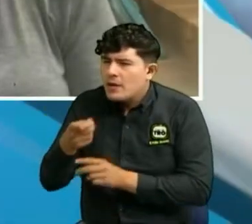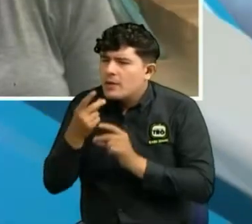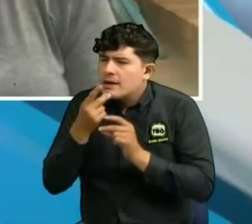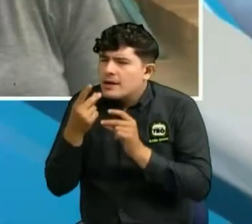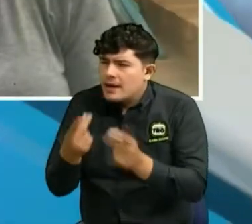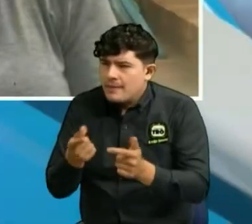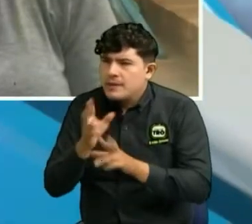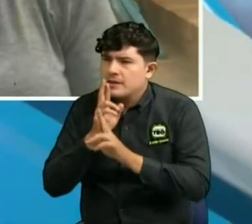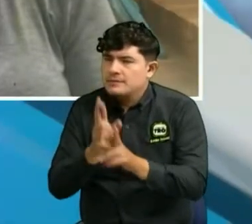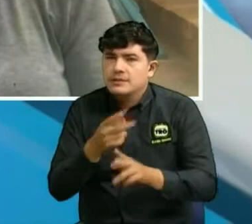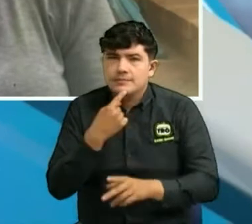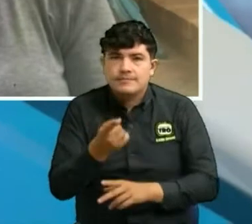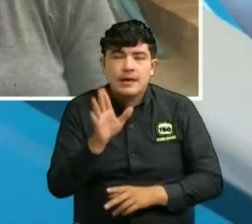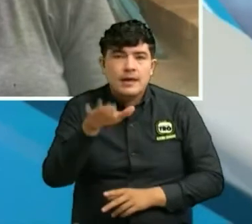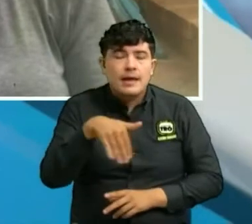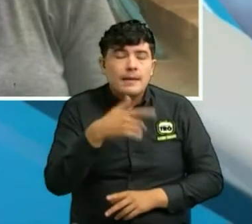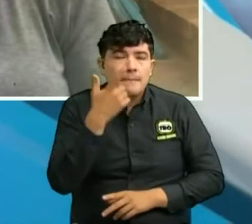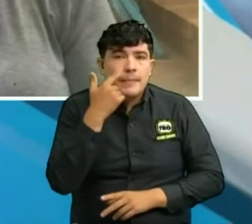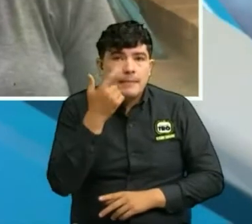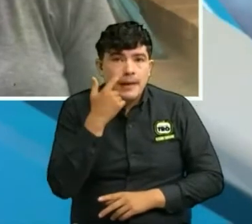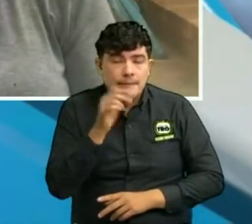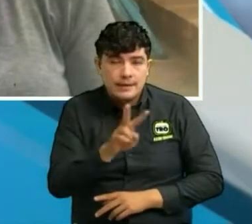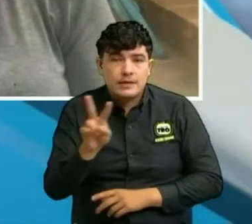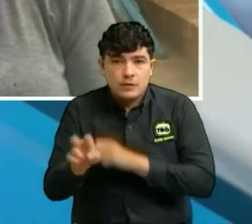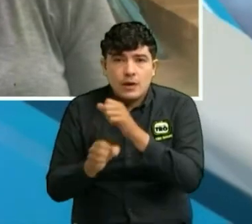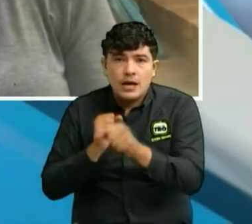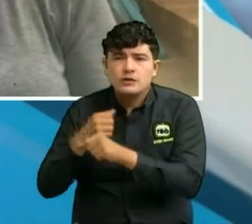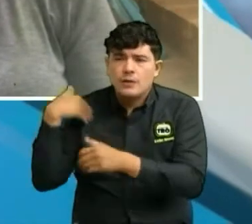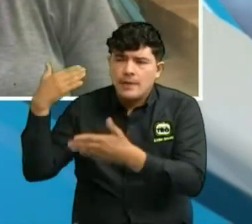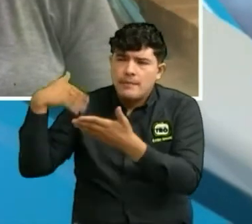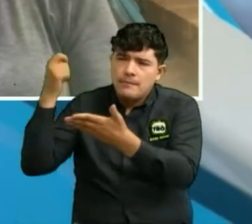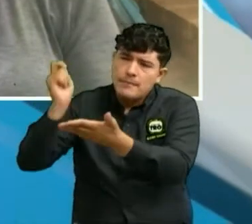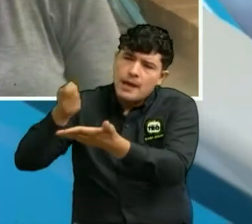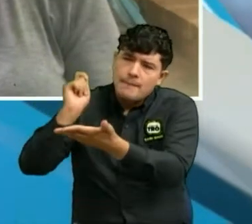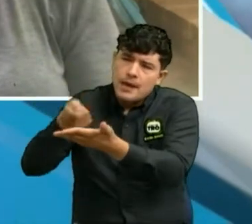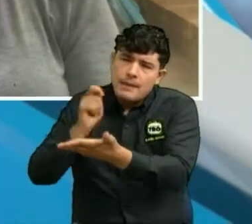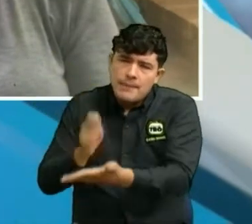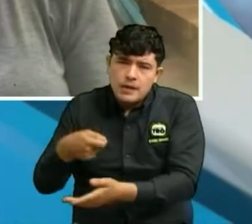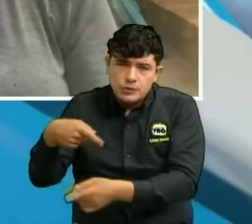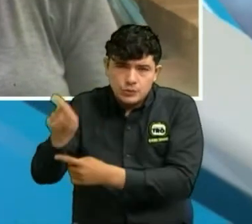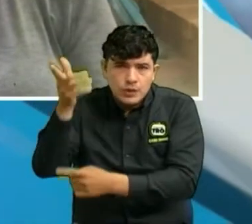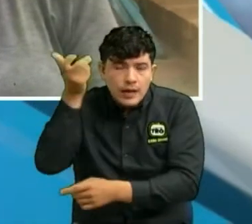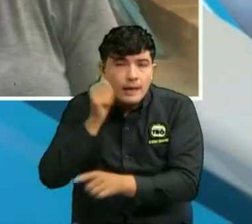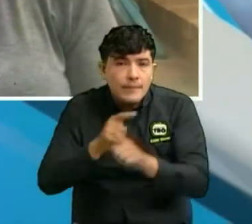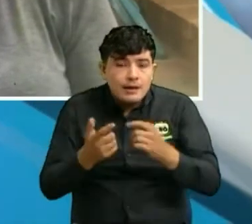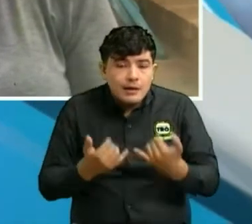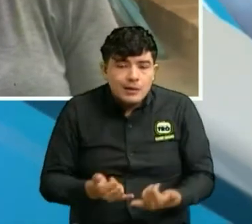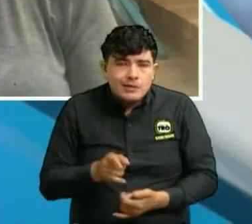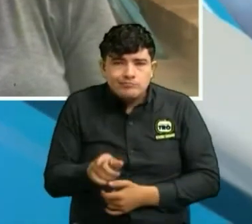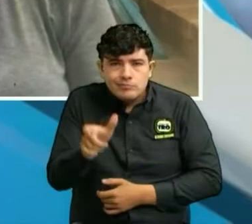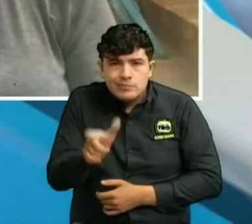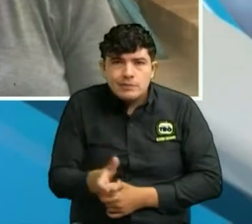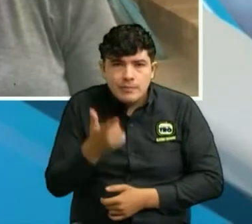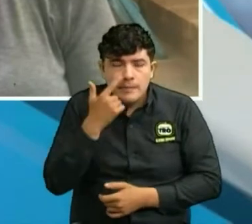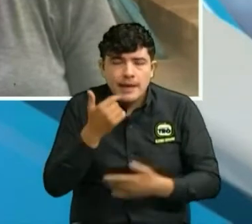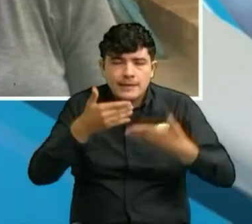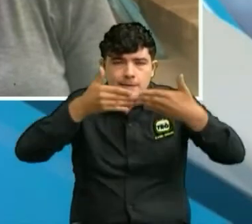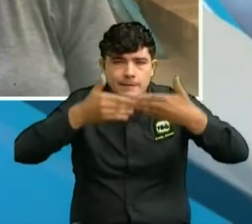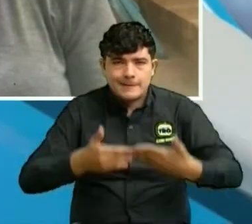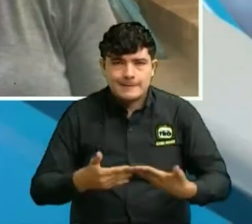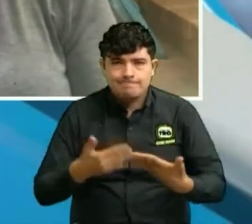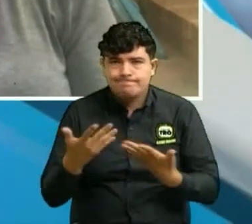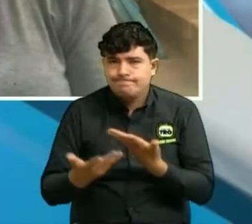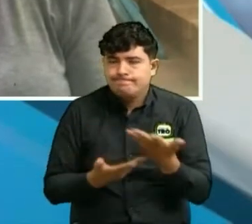nos preguntan acá, dice mi papá, tiene 22 años cotizando lo de una pensión, pero ahora tiene una discapacidad y ya le dio